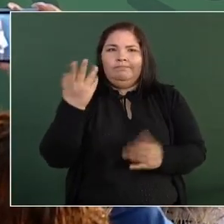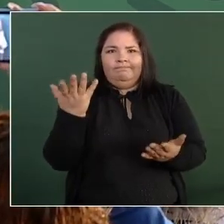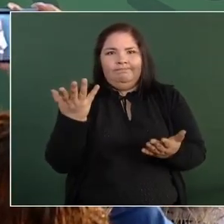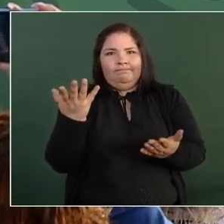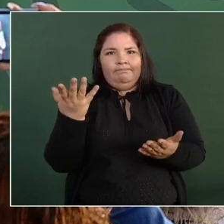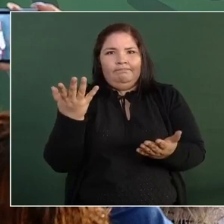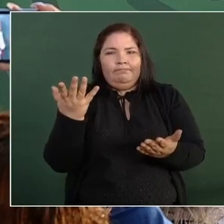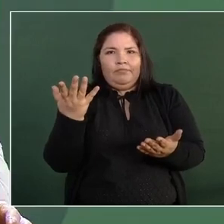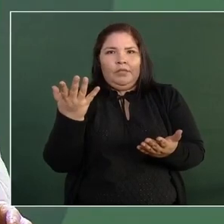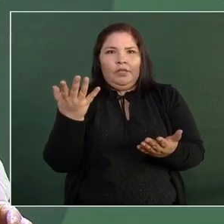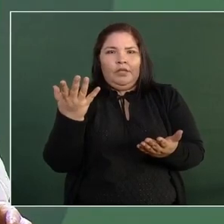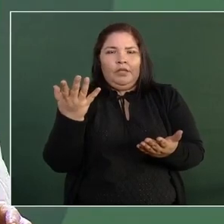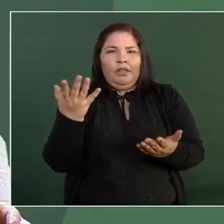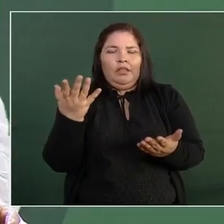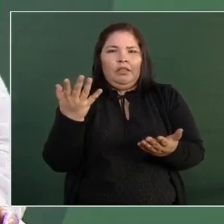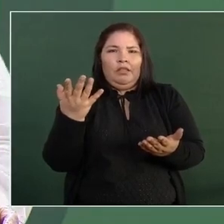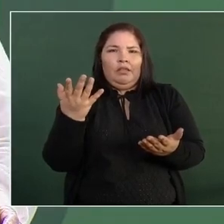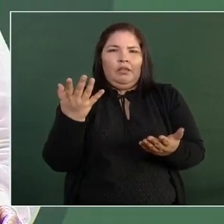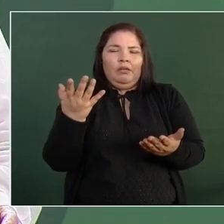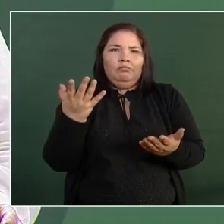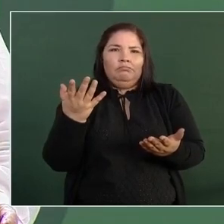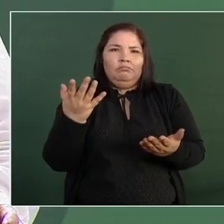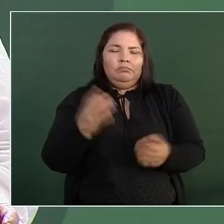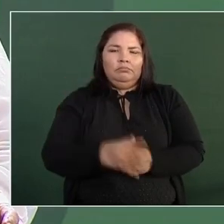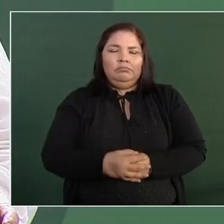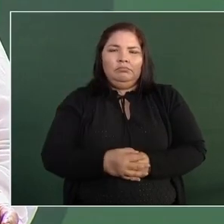resultado de una serie de